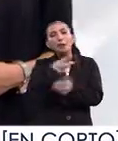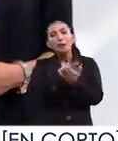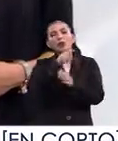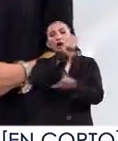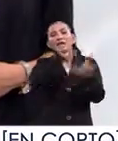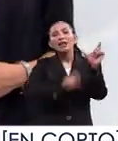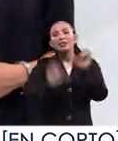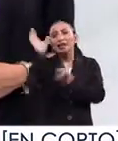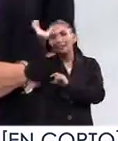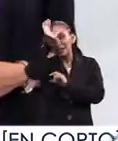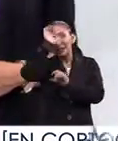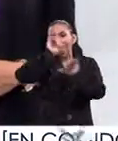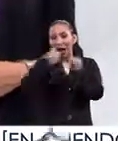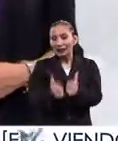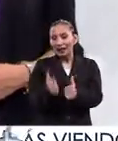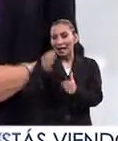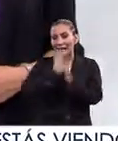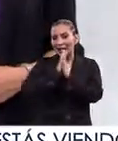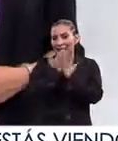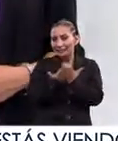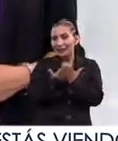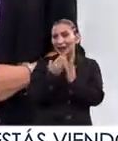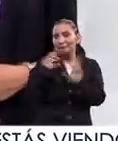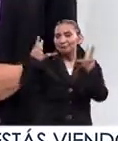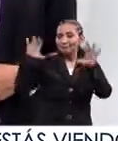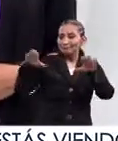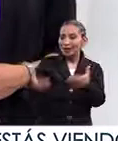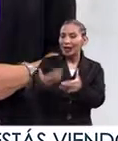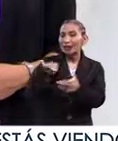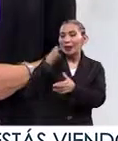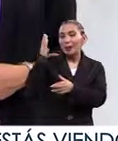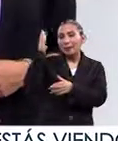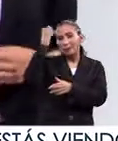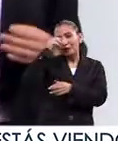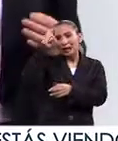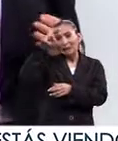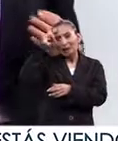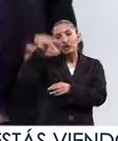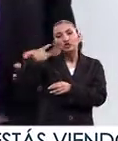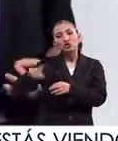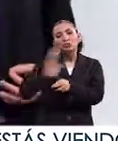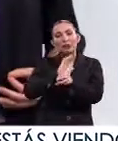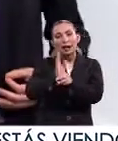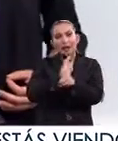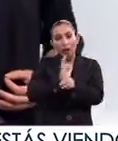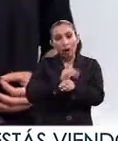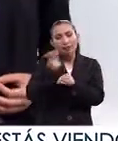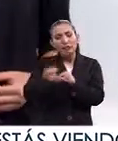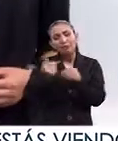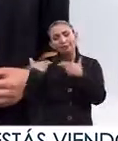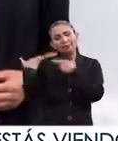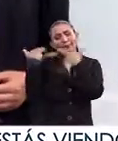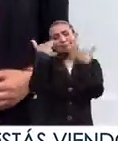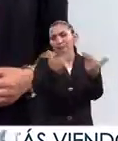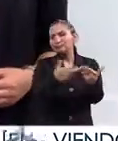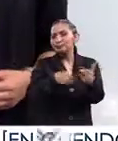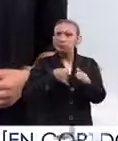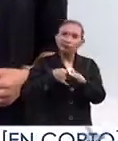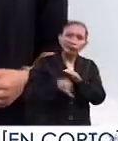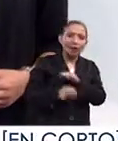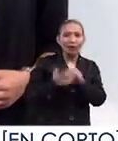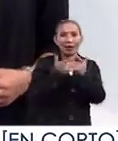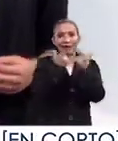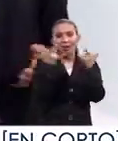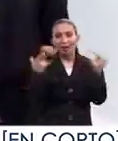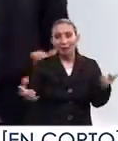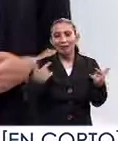Premio Nacional de Ciencias, Artes y Literatura en la categoría de las Bellas Artes por sus películas que han dejado una huella profunda en